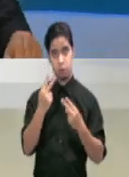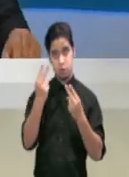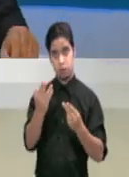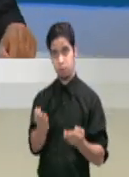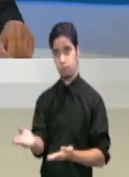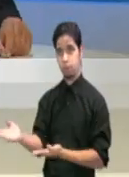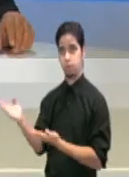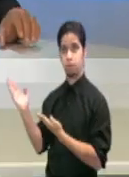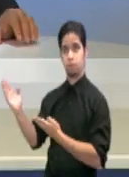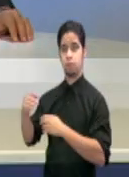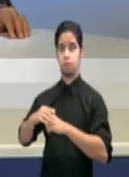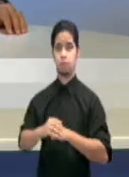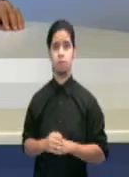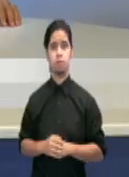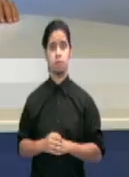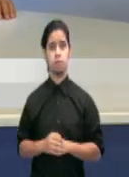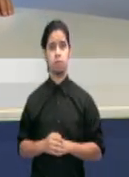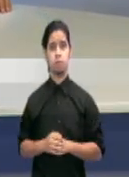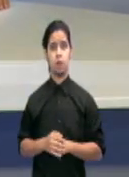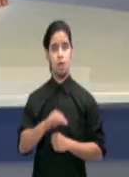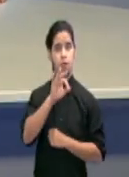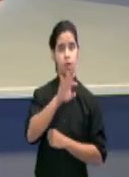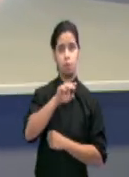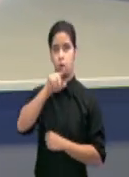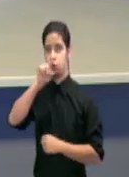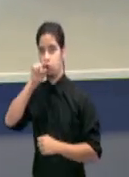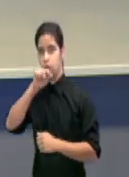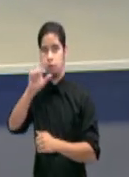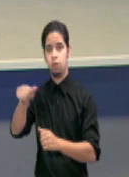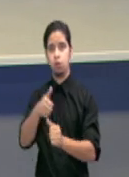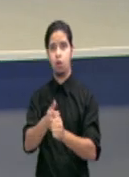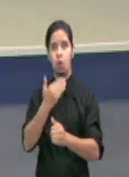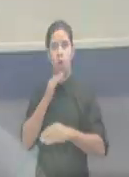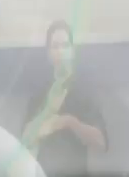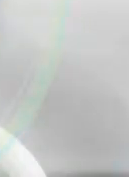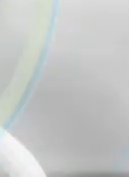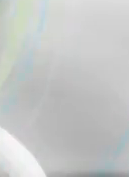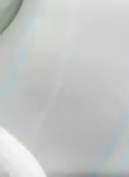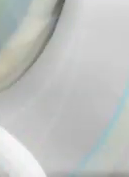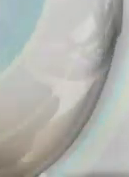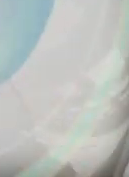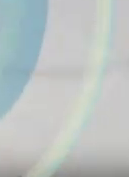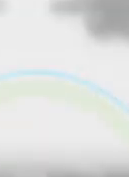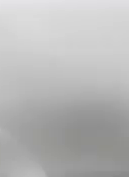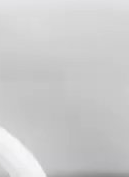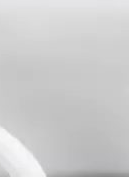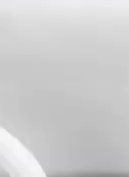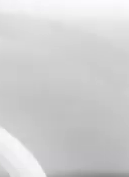noticias247.pr y síganos en nuestras redes en Facebook y Twitter. Buenas tardes.